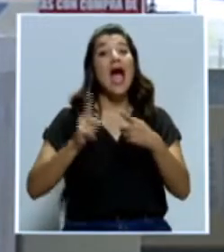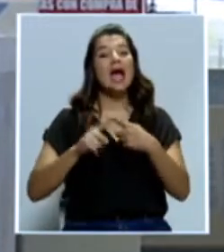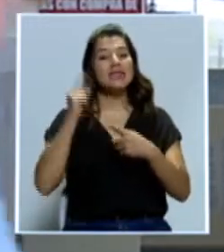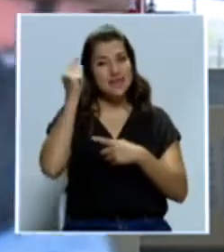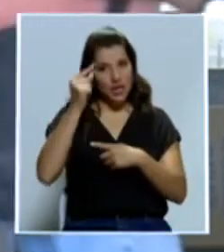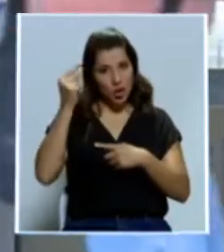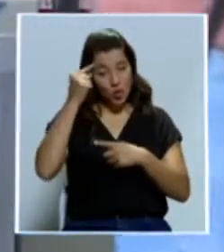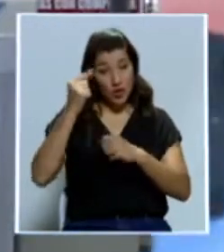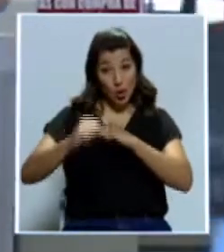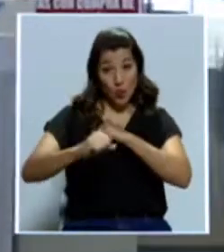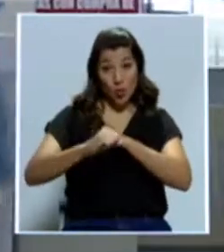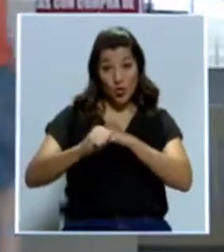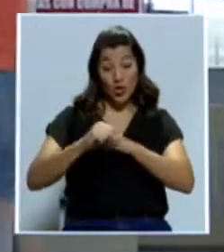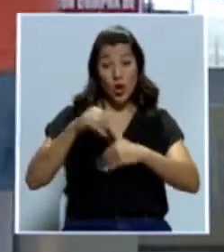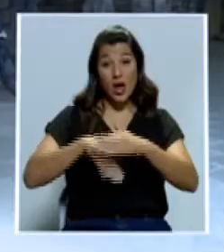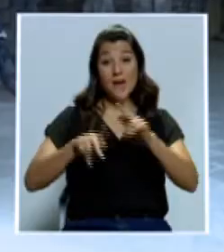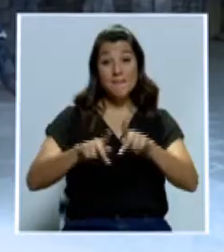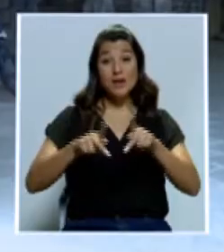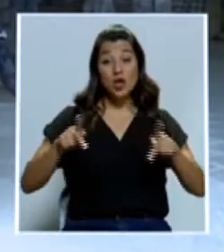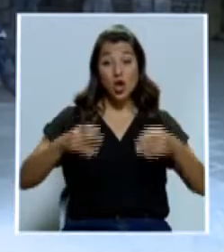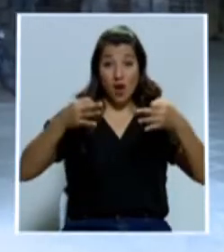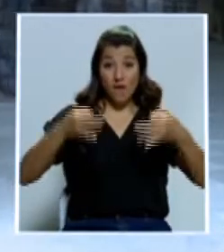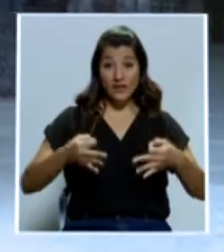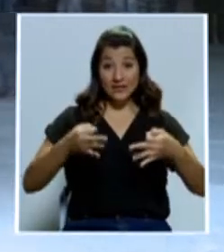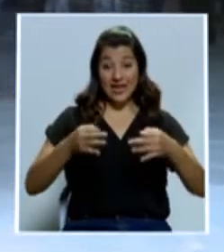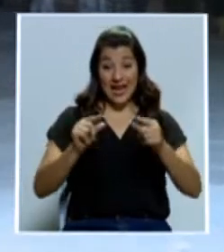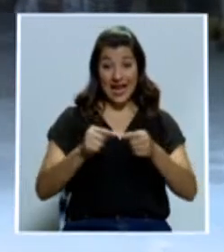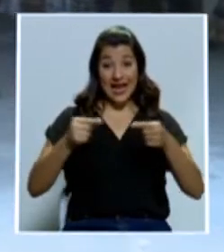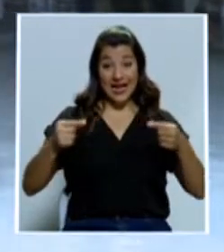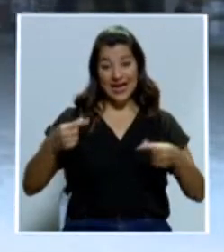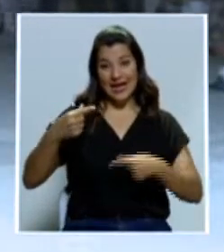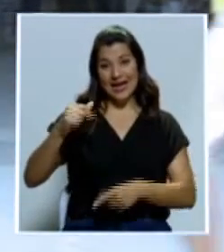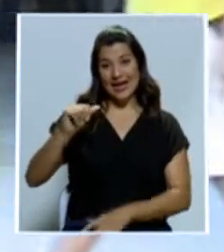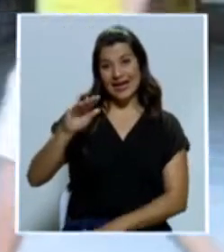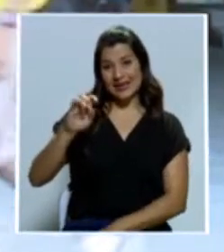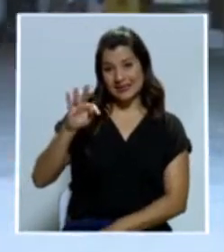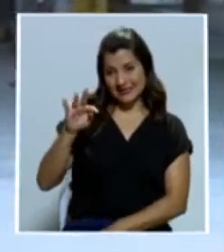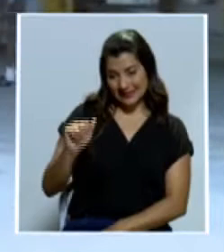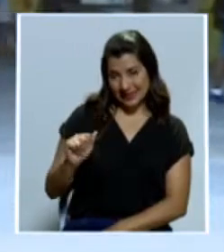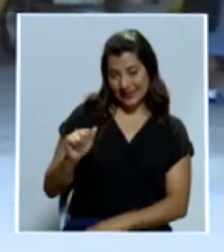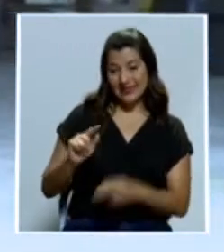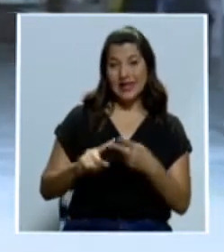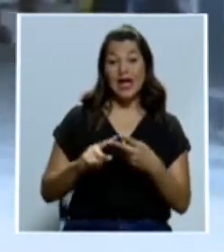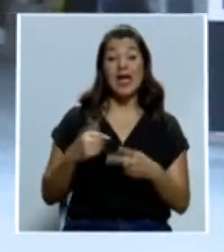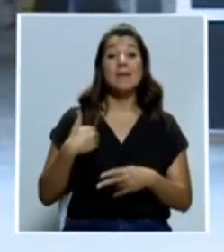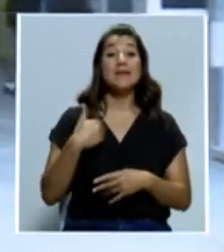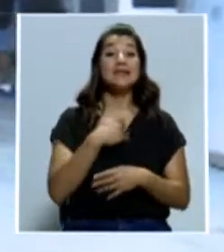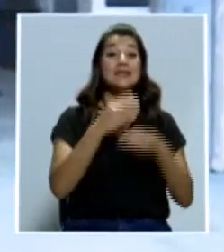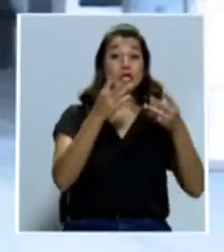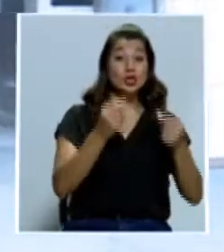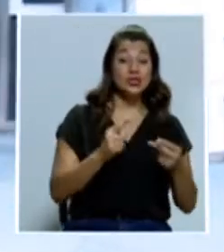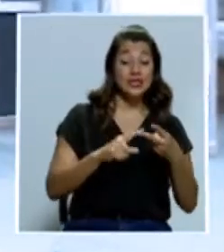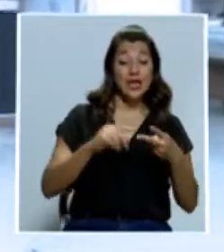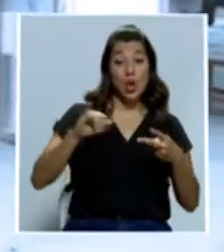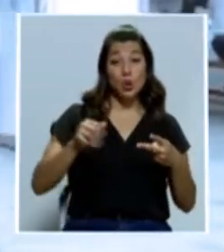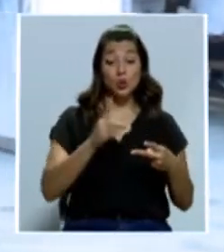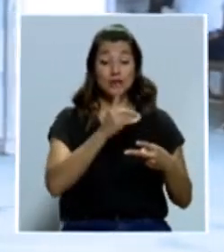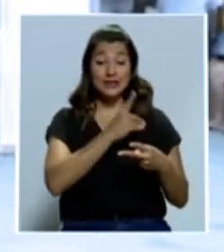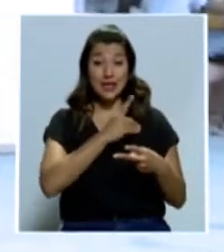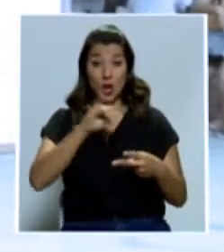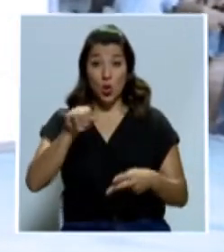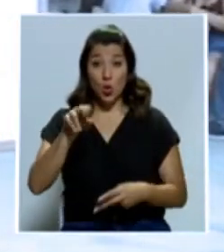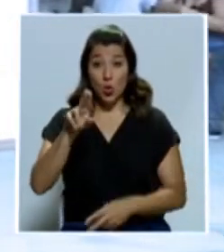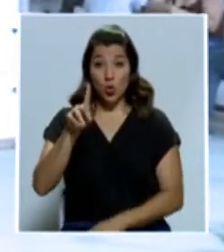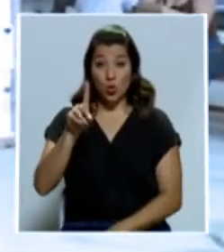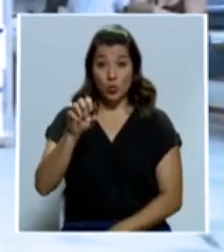publique en el Diario Oficial La Gaceta la directriz emitida y el Ministerio de Hacienda, así como el de Economía y la Junta de Desarrollo Regional de Judesur que